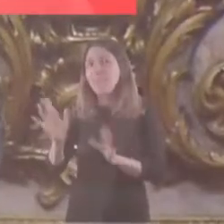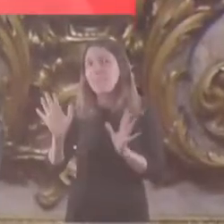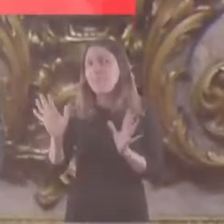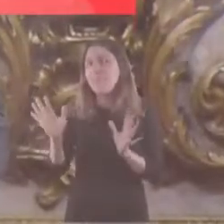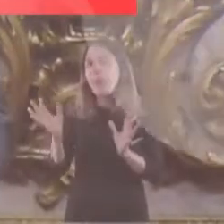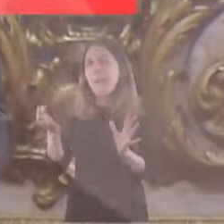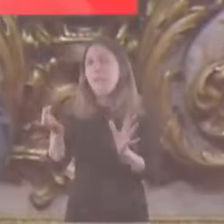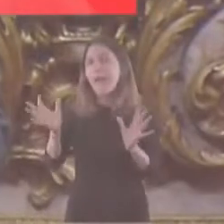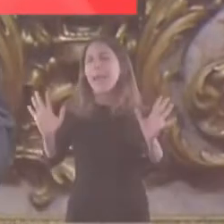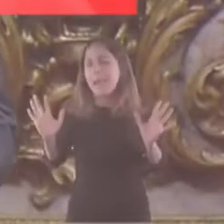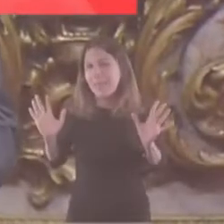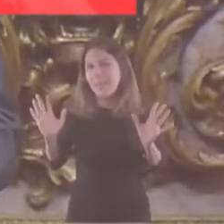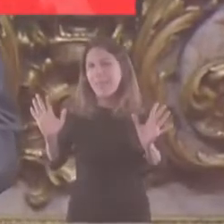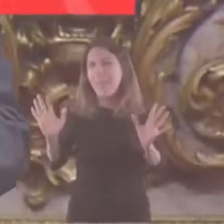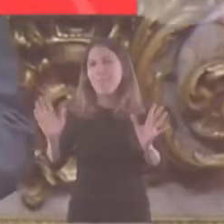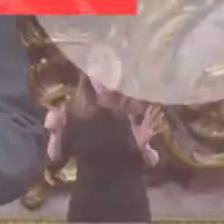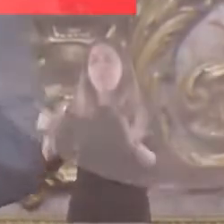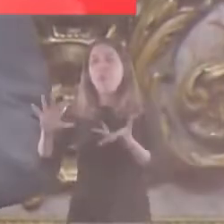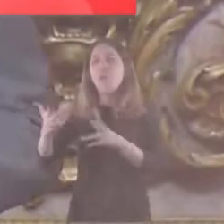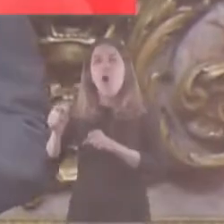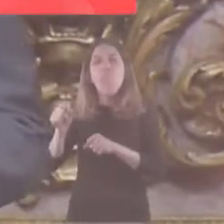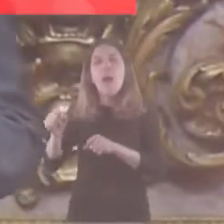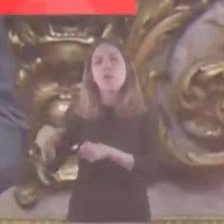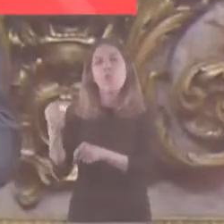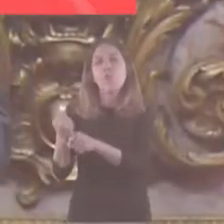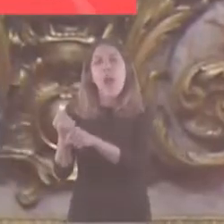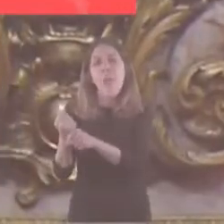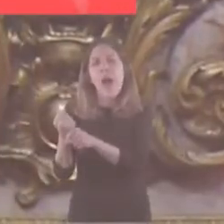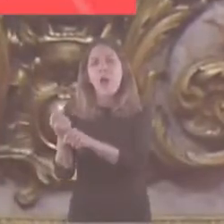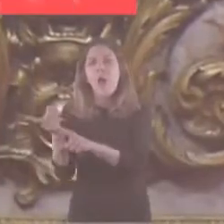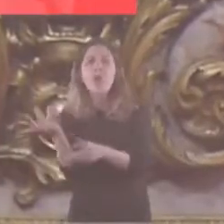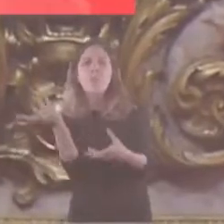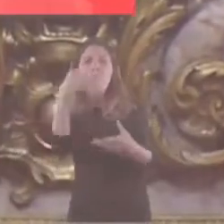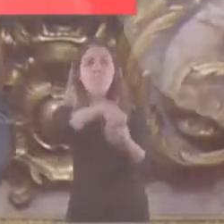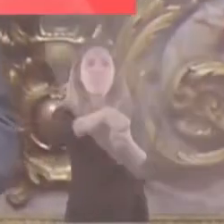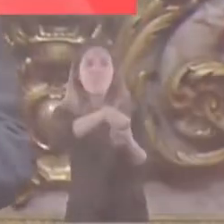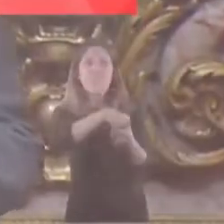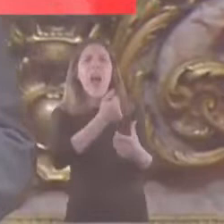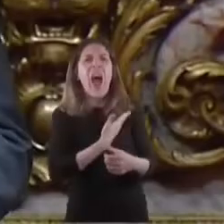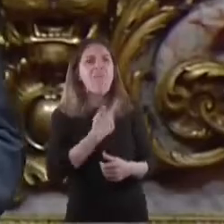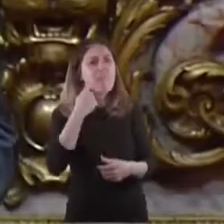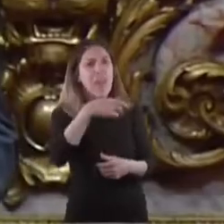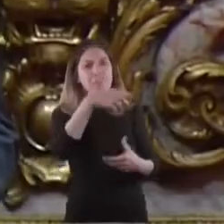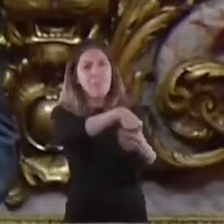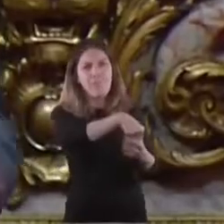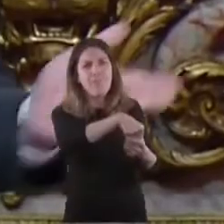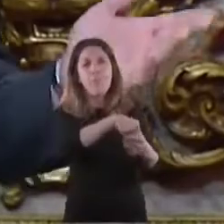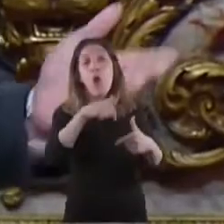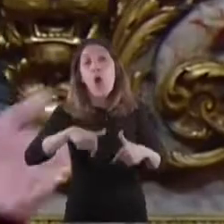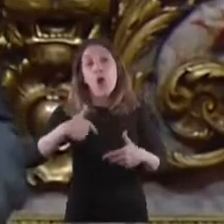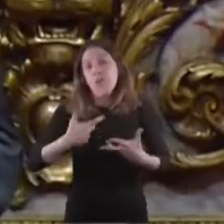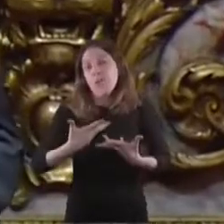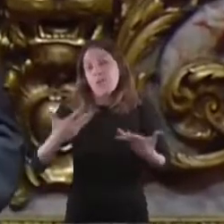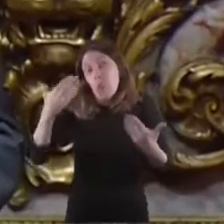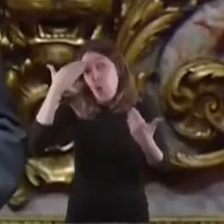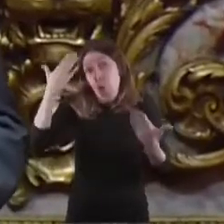particular, por la forma en que ejerció sus funciones al frente de la AFIP. Hoy tengo el privilegio de